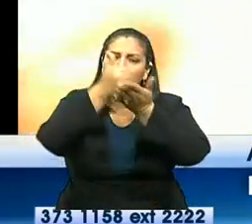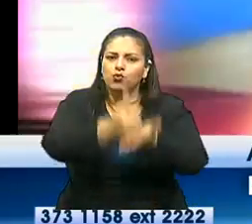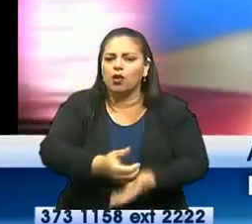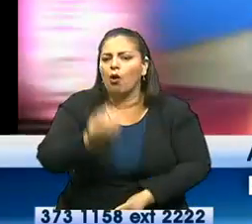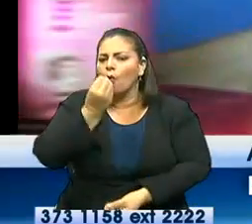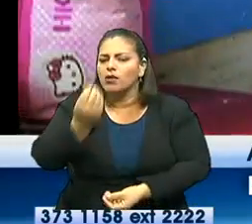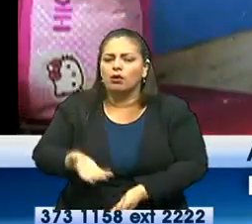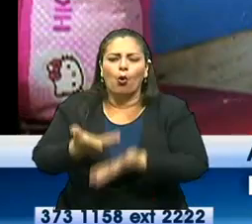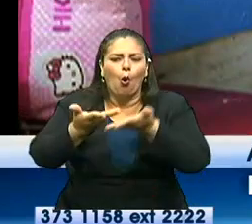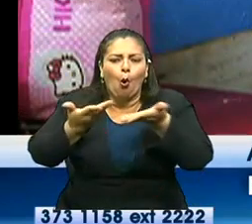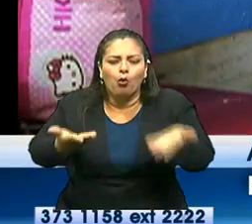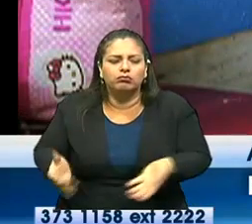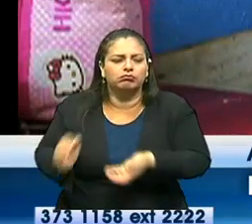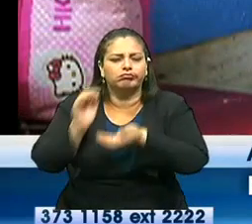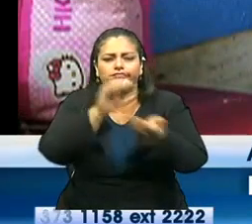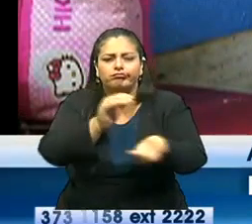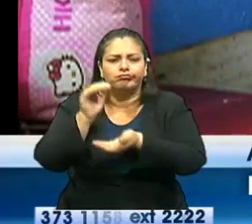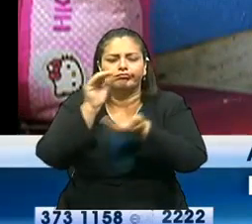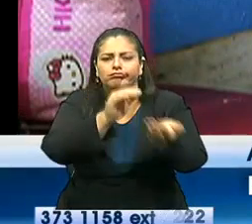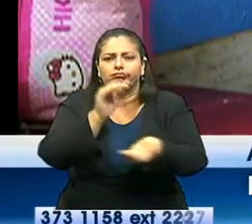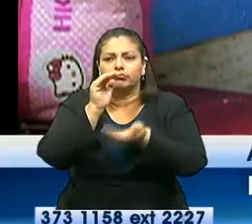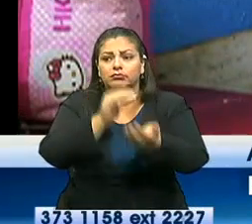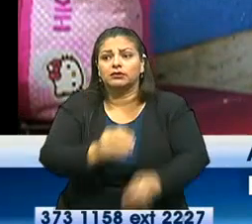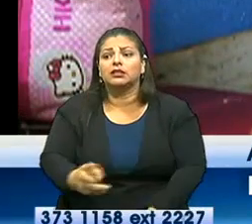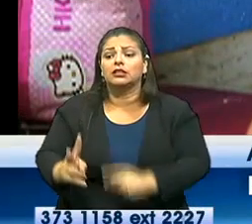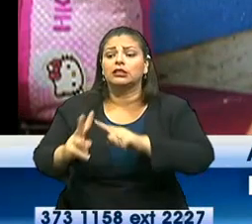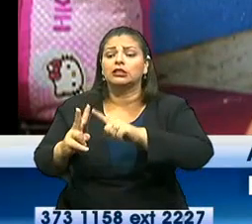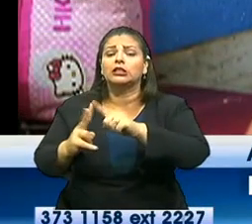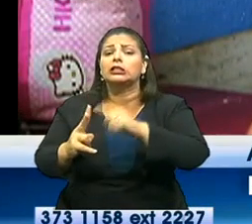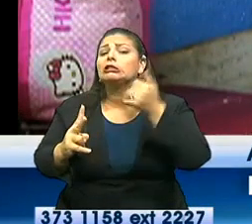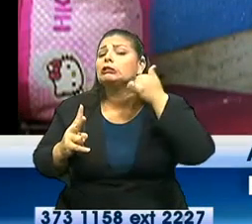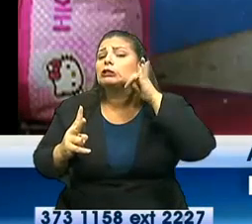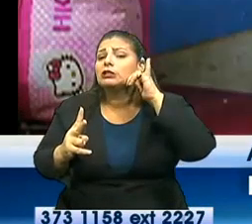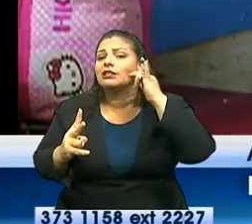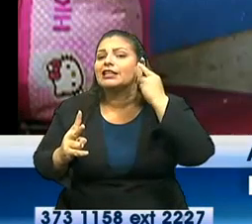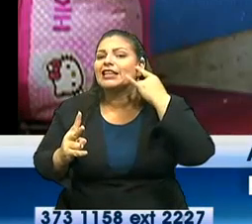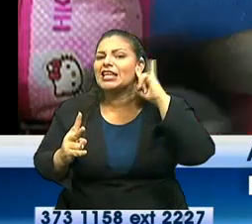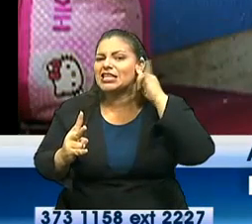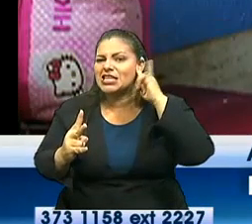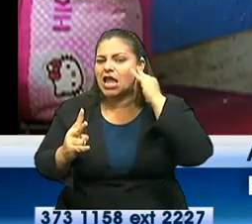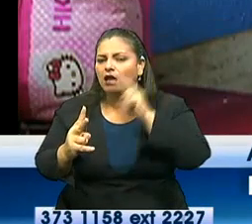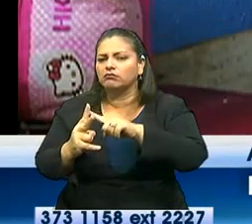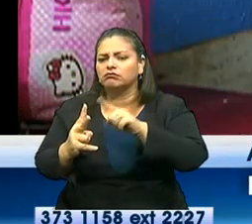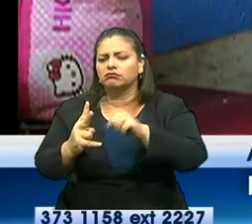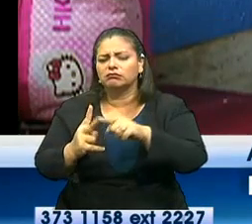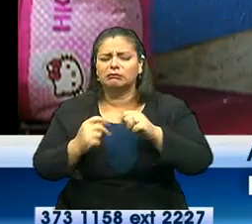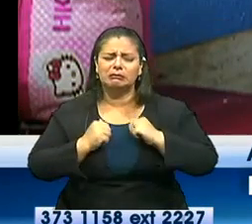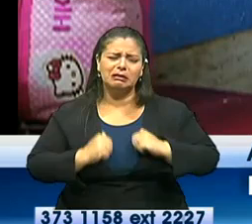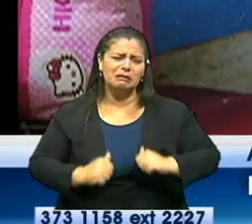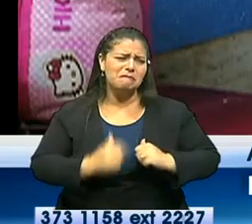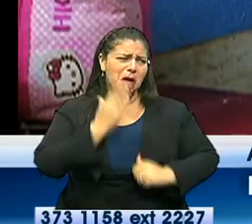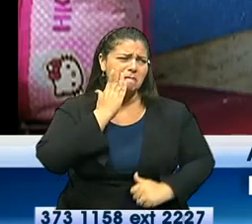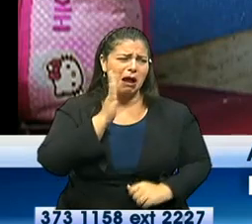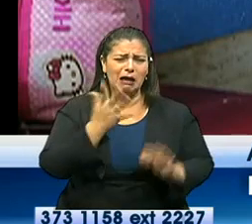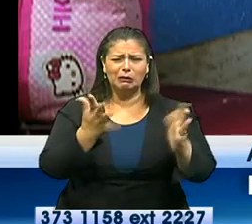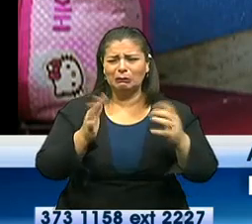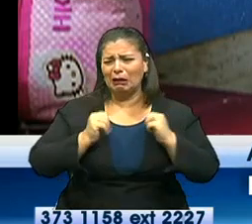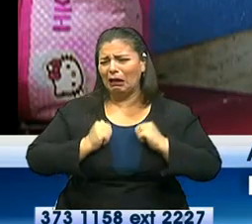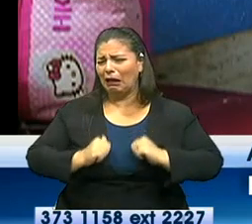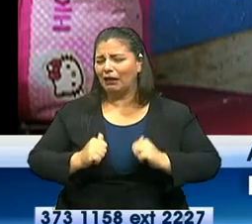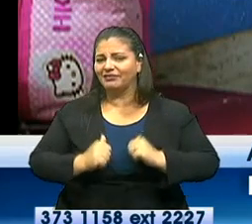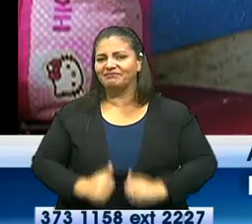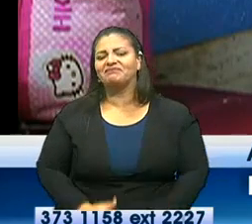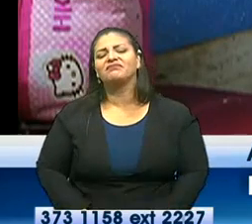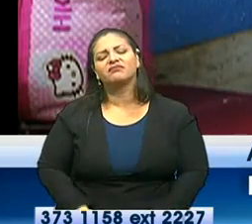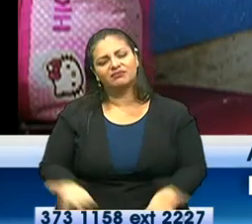la ausencia de su madre, sufren innumerables necesidades. Estamos seguros que, como siempre, se hará presente la